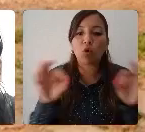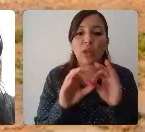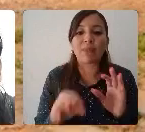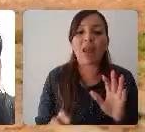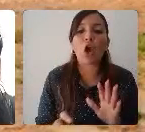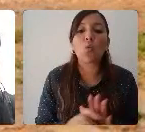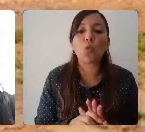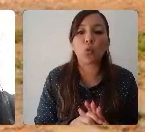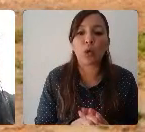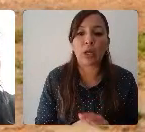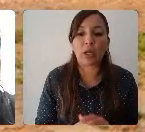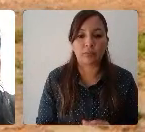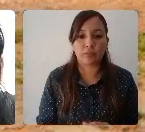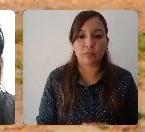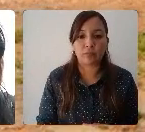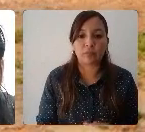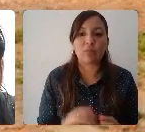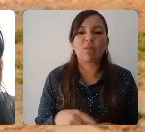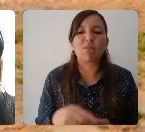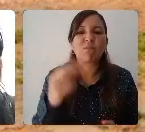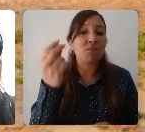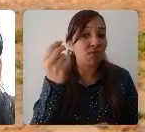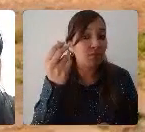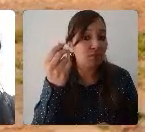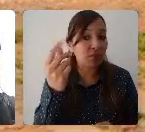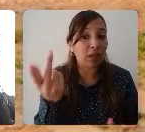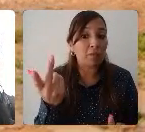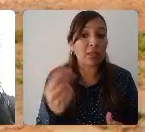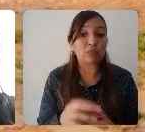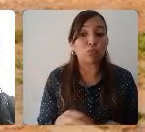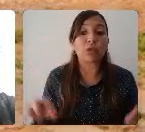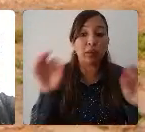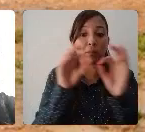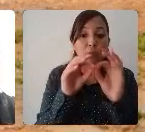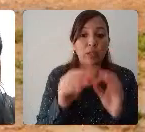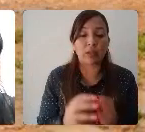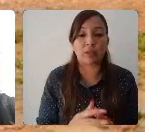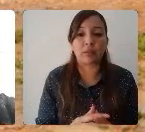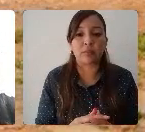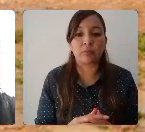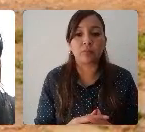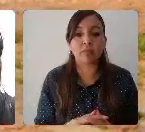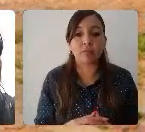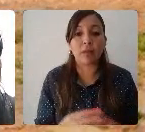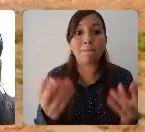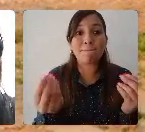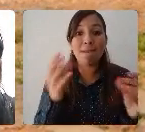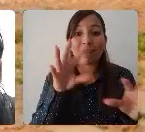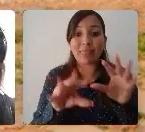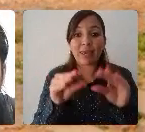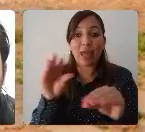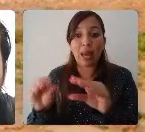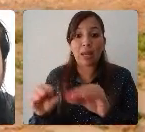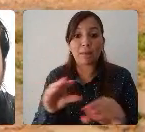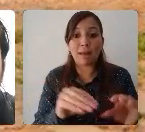naturaleza de sus territorios, ¿no? La oferta que ellos tienen se basa justamente en este patrimonio cultural, natural, material e inmaterial, ¿no? Y